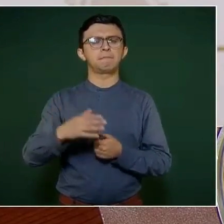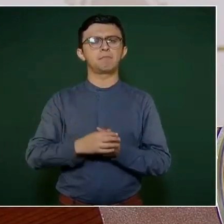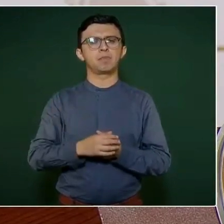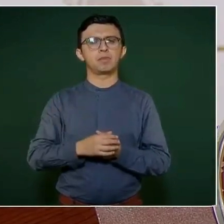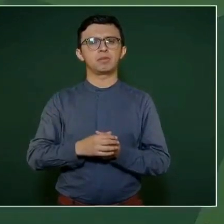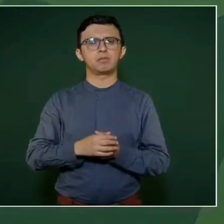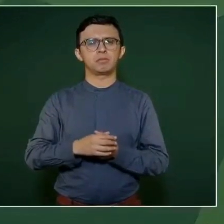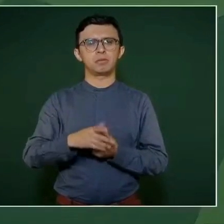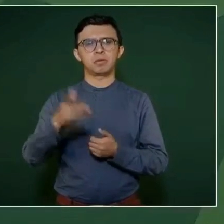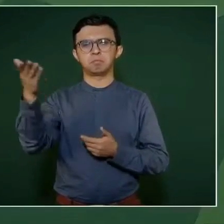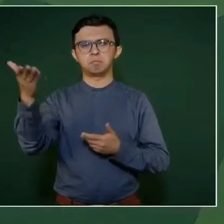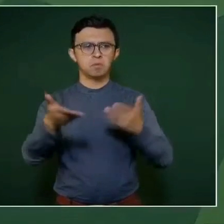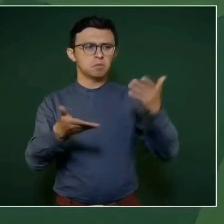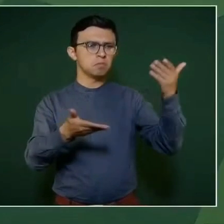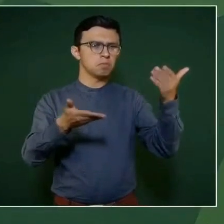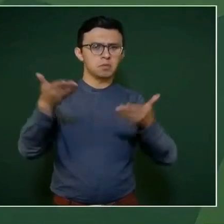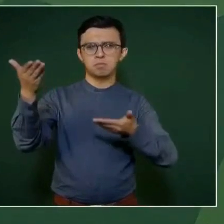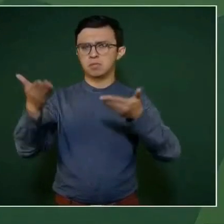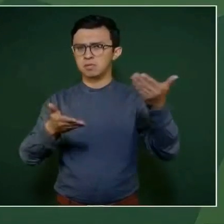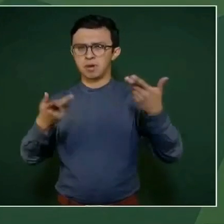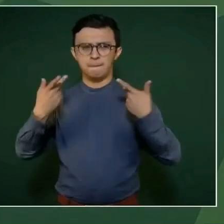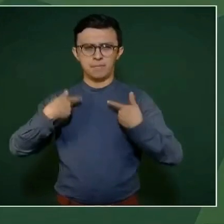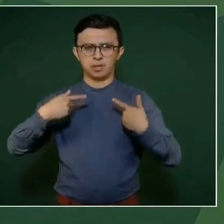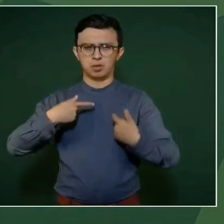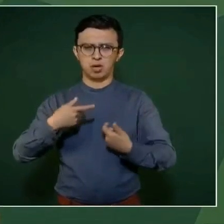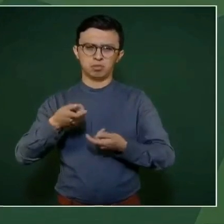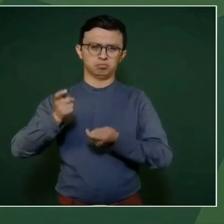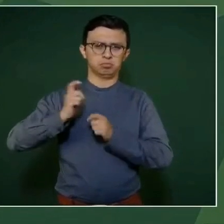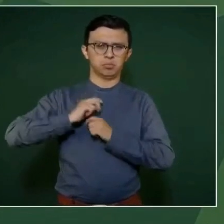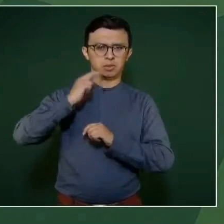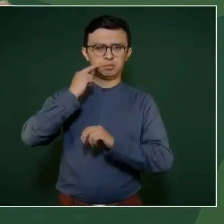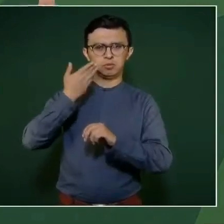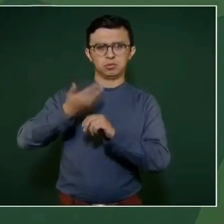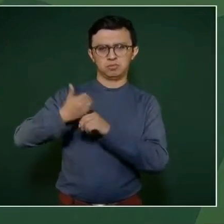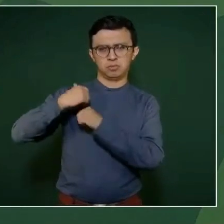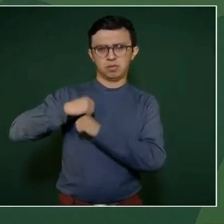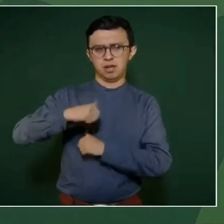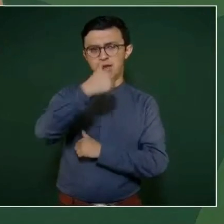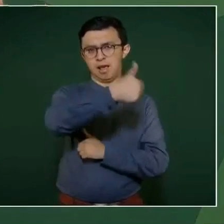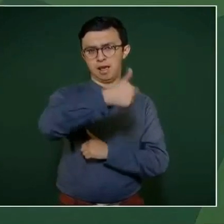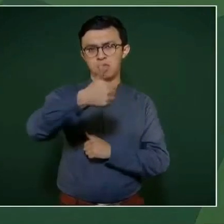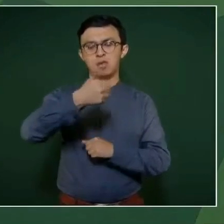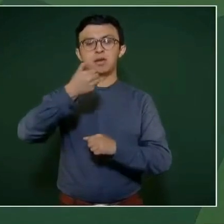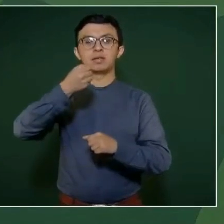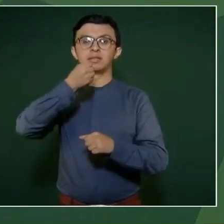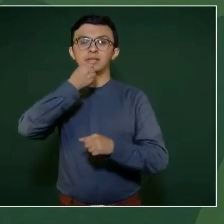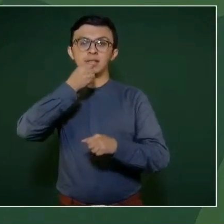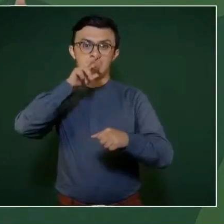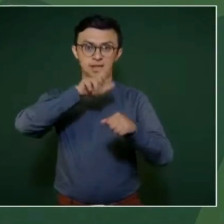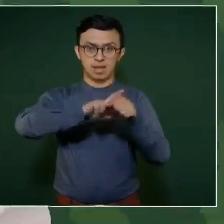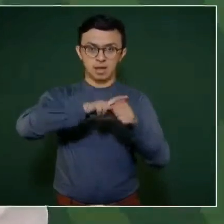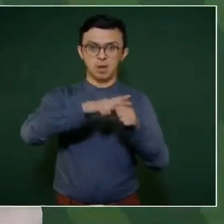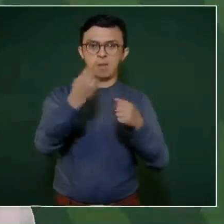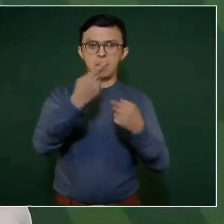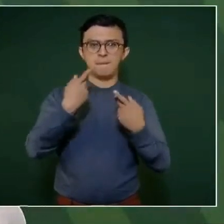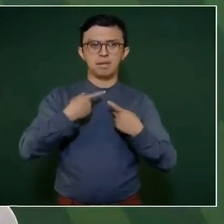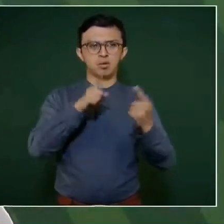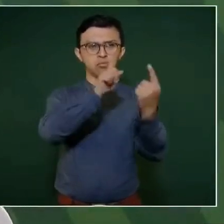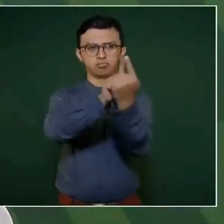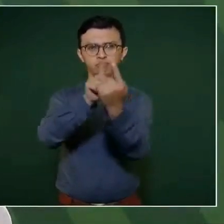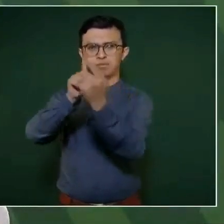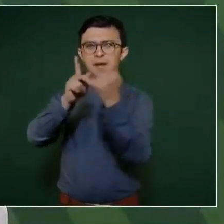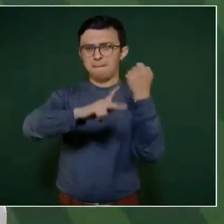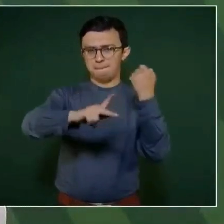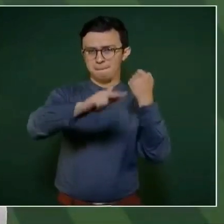Como llegaron otros dirigentes, cada secretario tenía que atender a un dirigente de un